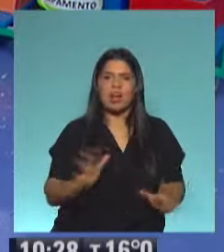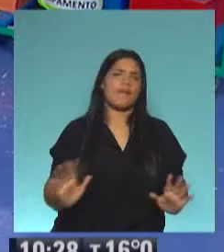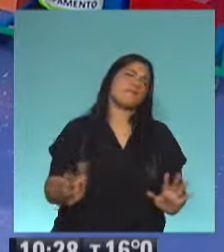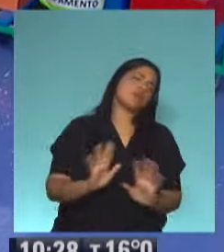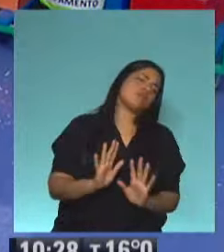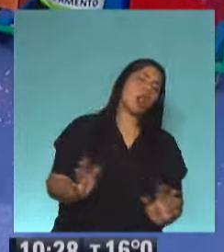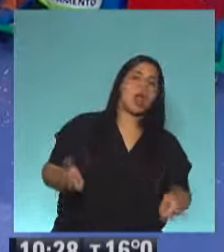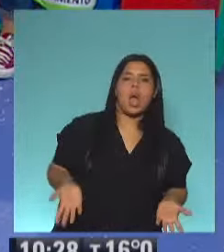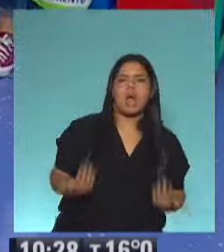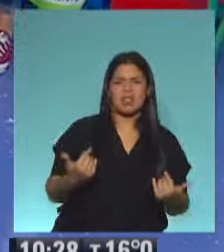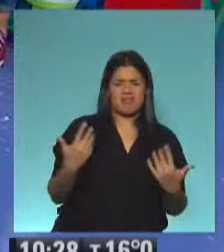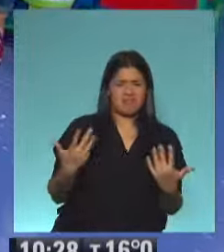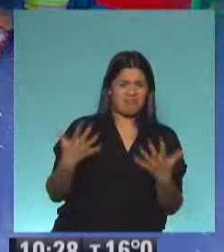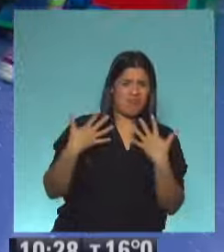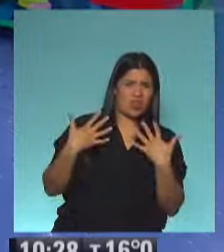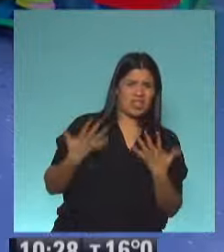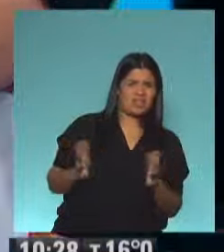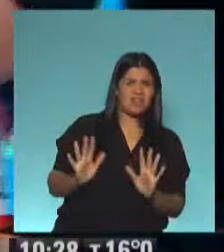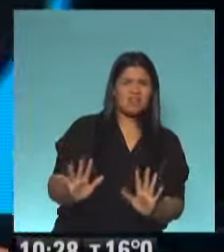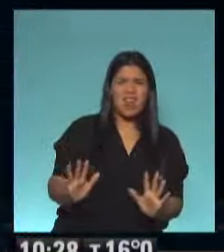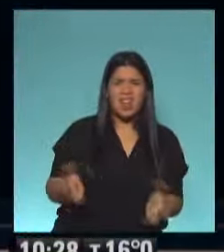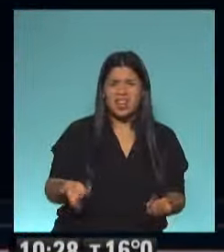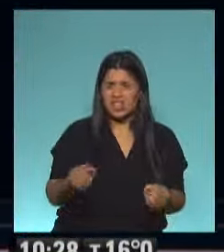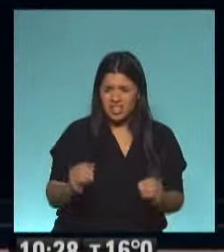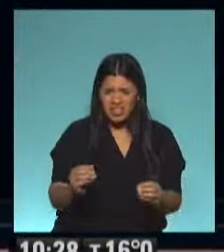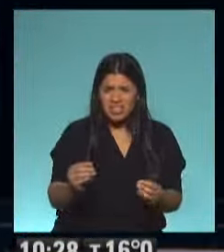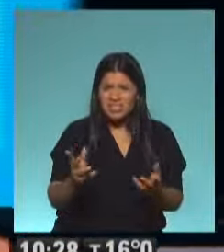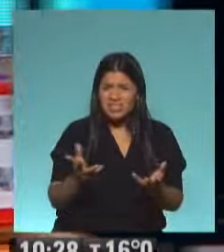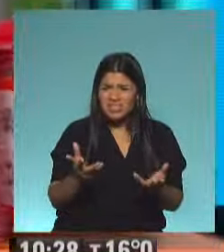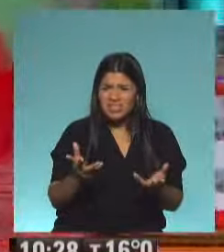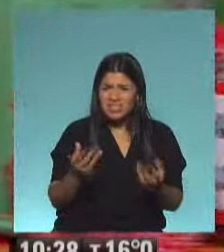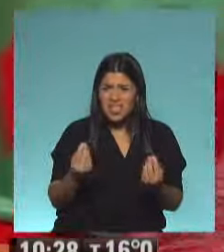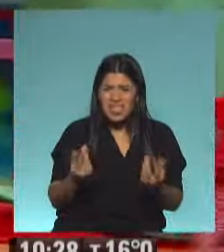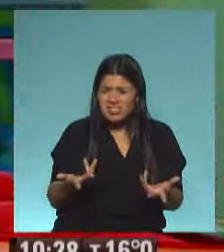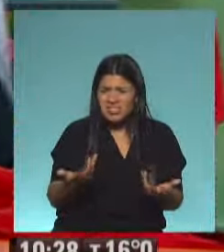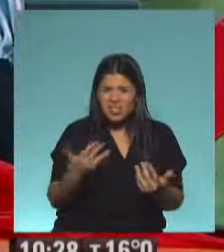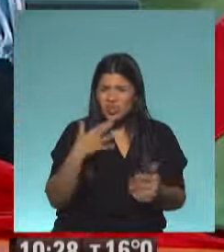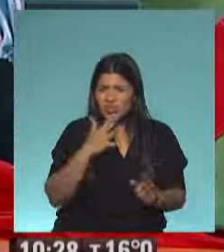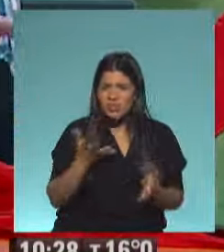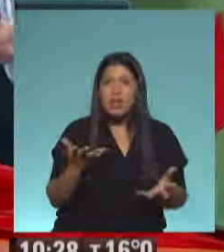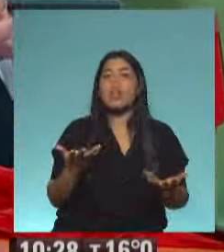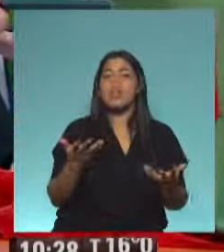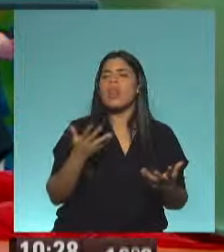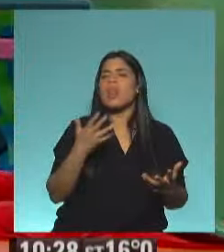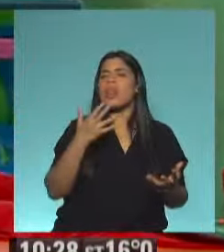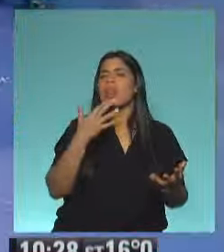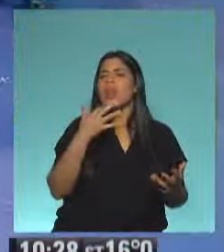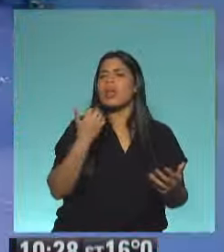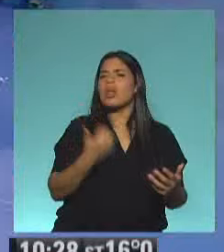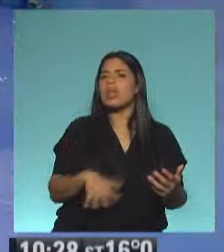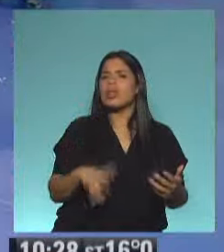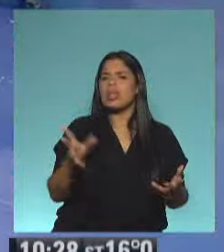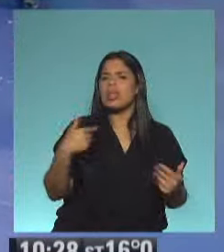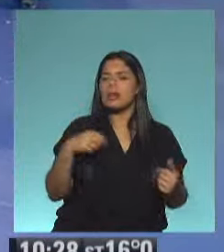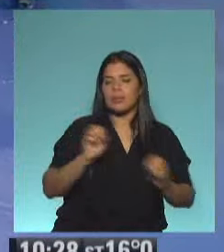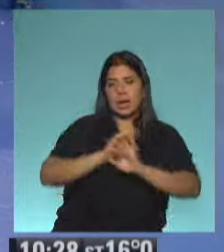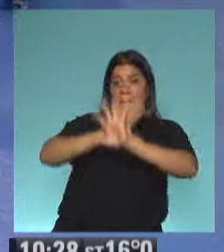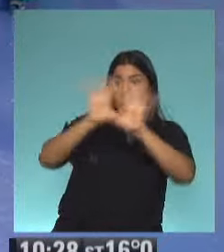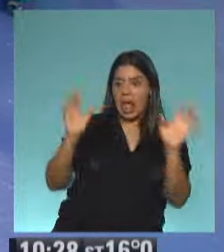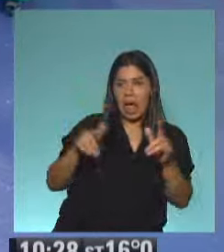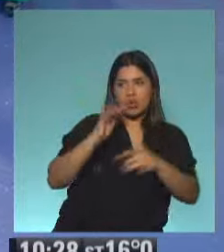No. Me hace no. unas cosas. Sí, ya, pero esa parte es que me hay que entender. Ahí está. Está ahí, bien, hace falta reiterar porque para que quede bien claro. Sí,